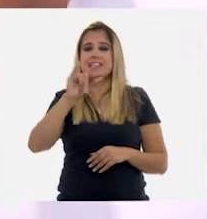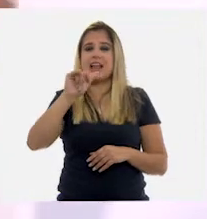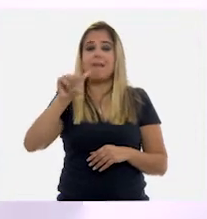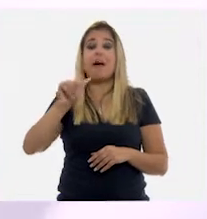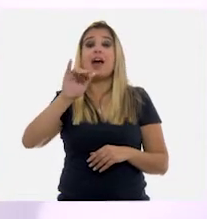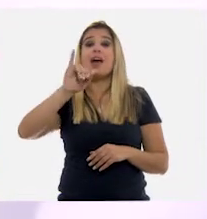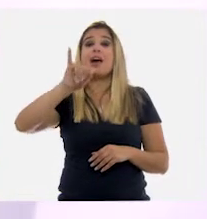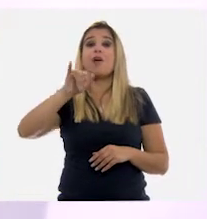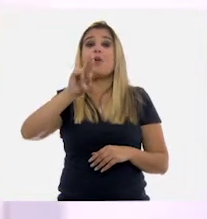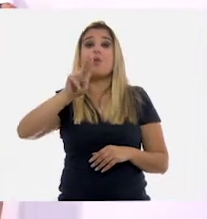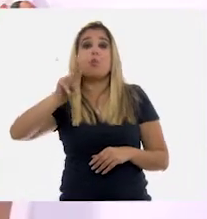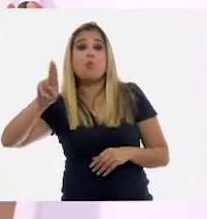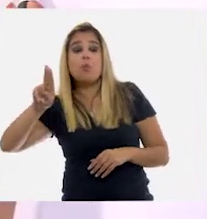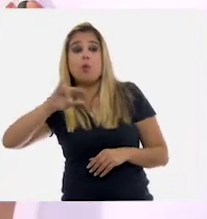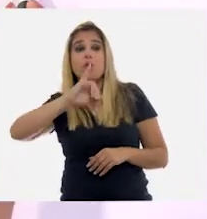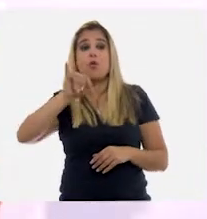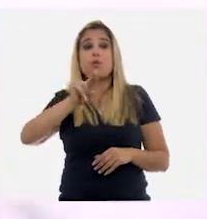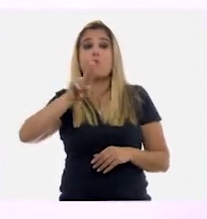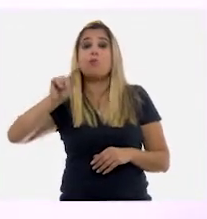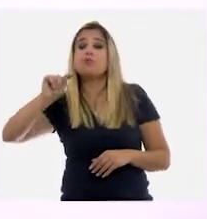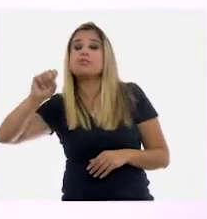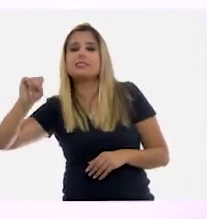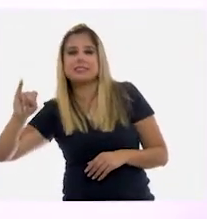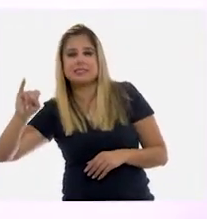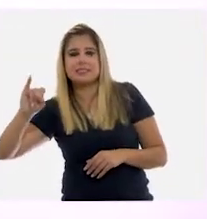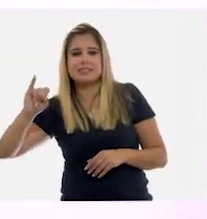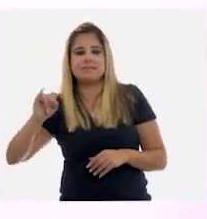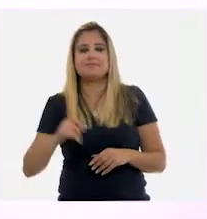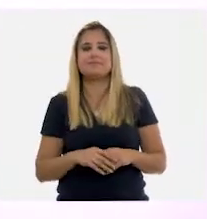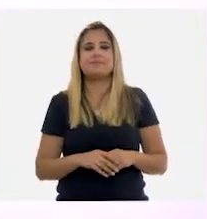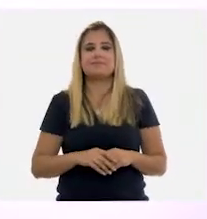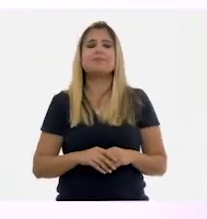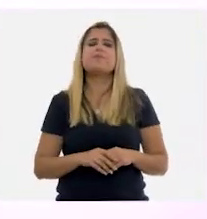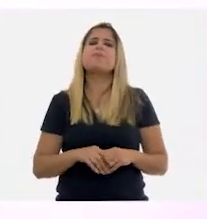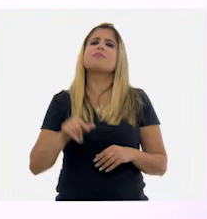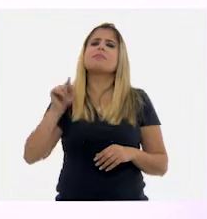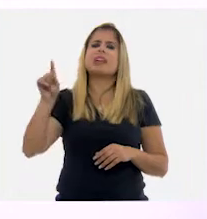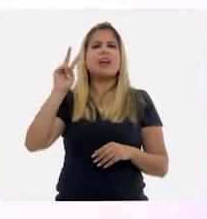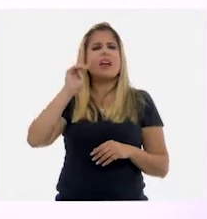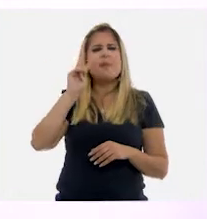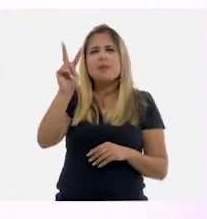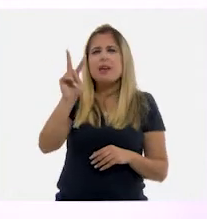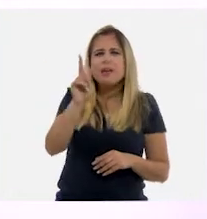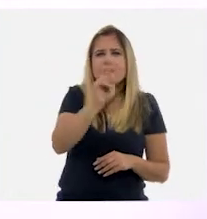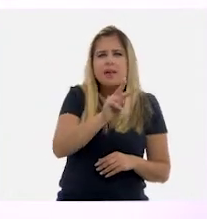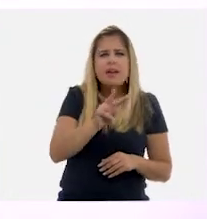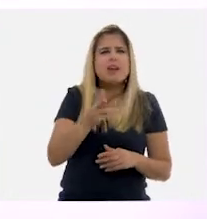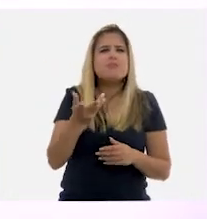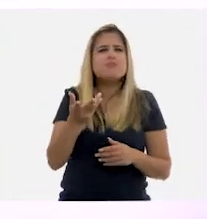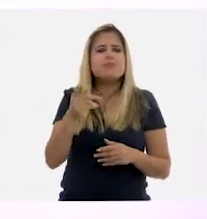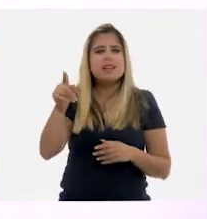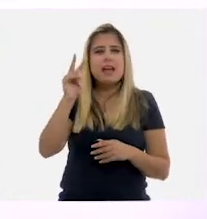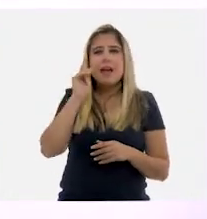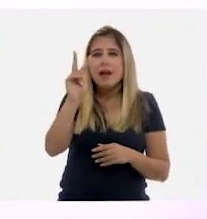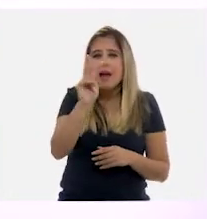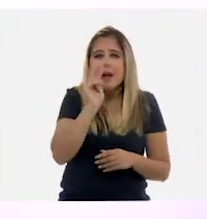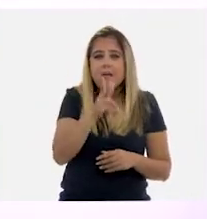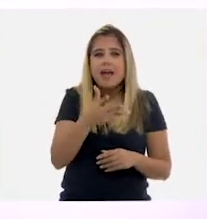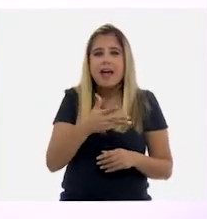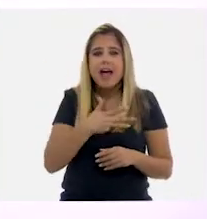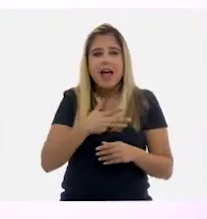ku y kutsi. ¿Aquí qué podemos observar, Pepe? Aquí observamos